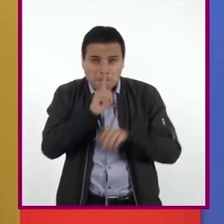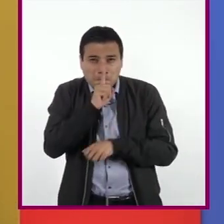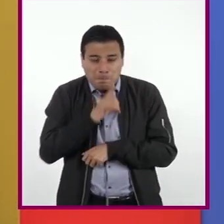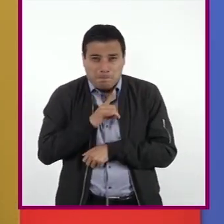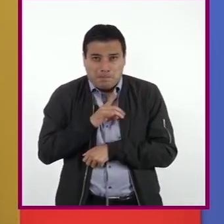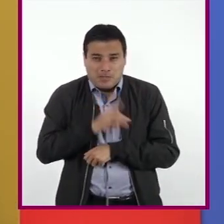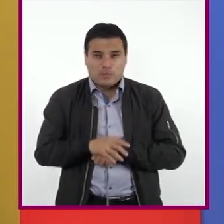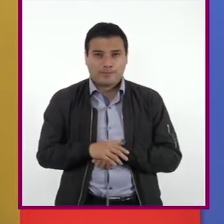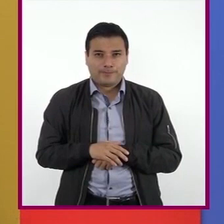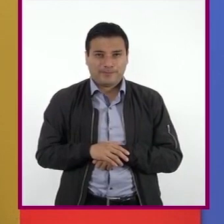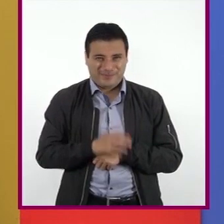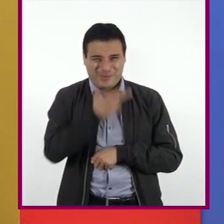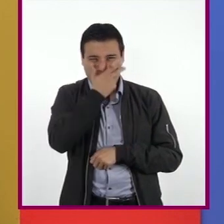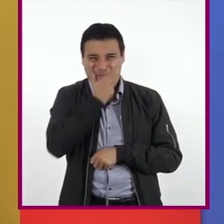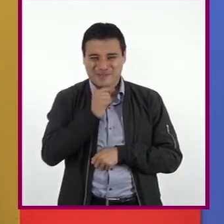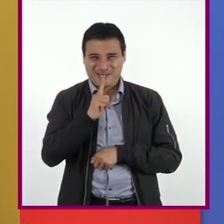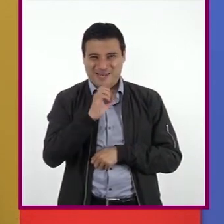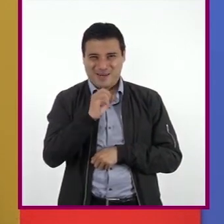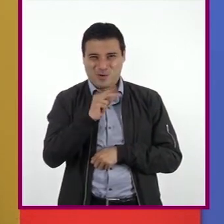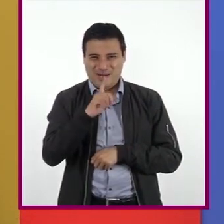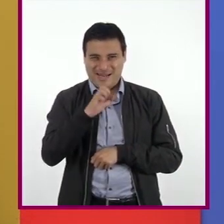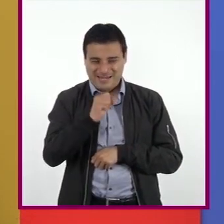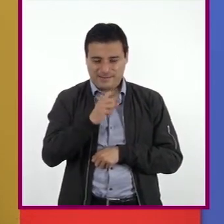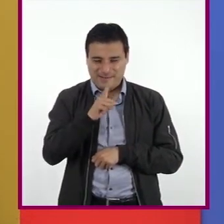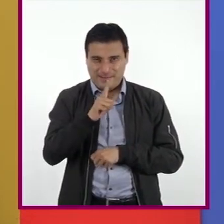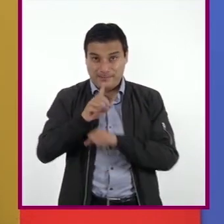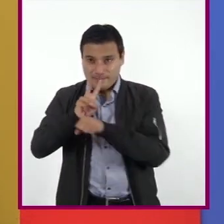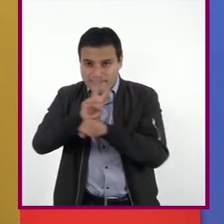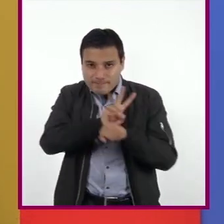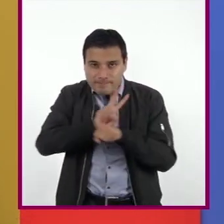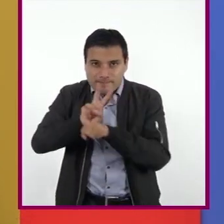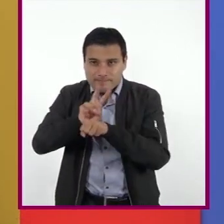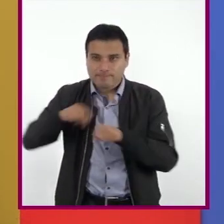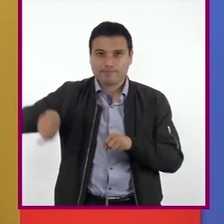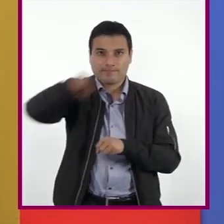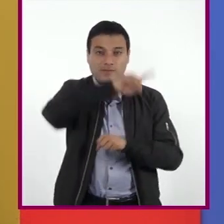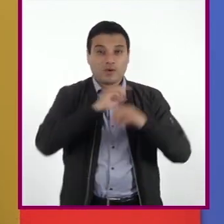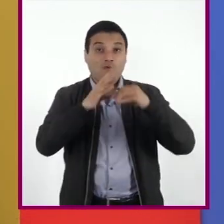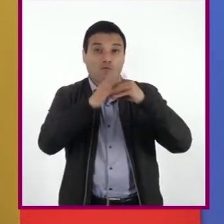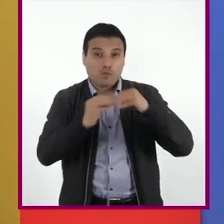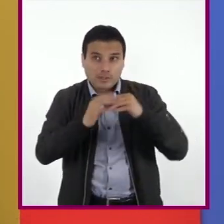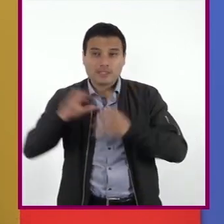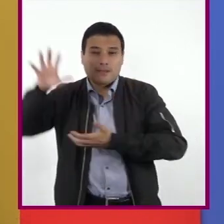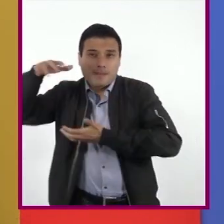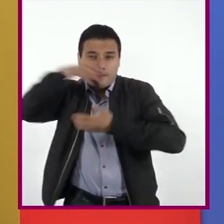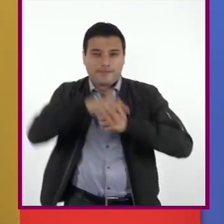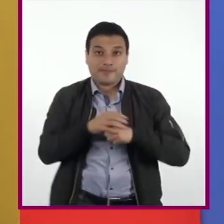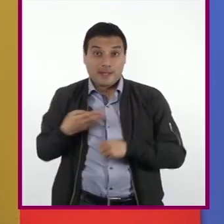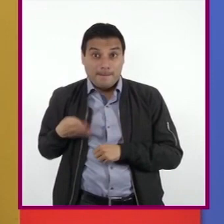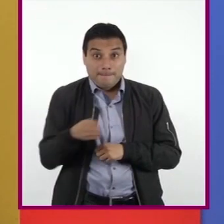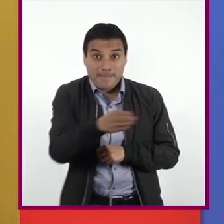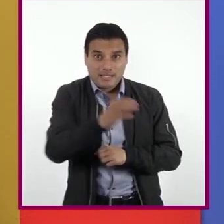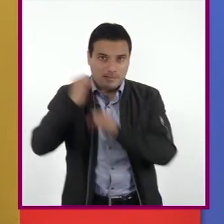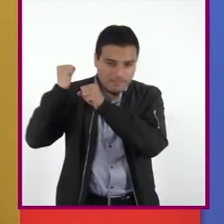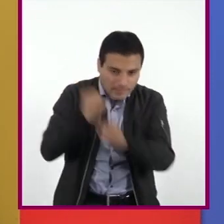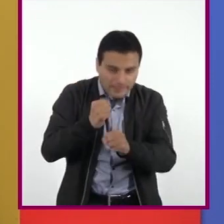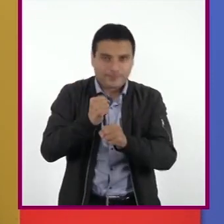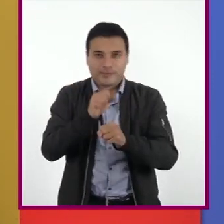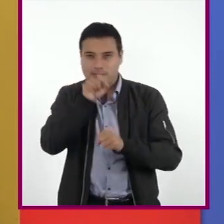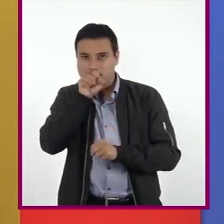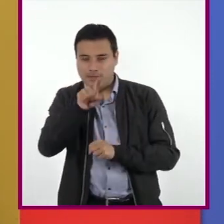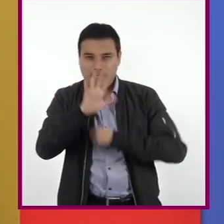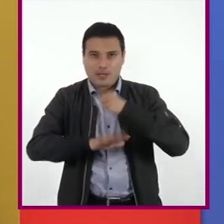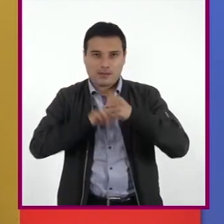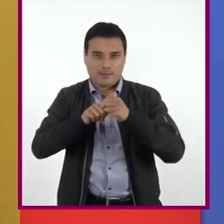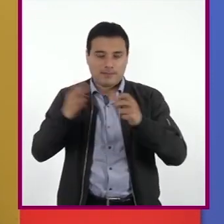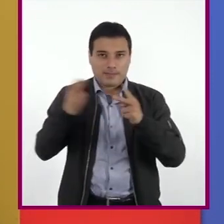Leonel vigilaba a las personas cuando recogían las frutas de los árboles, atrapaban peces y cazaban animales para